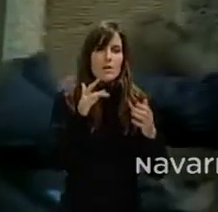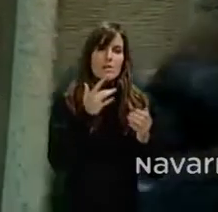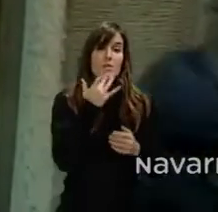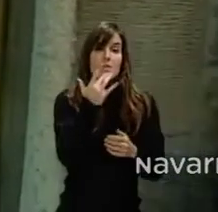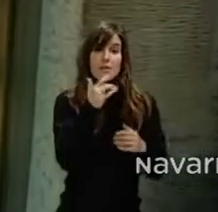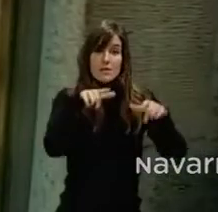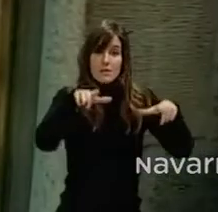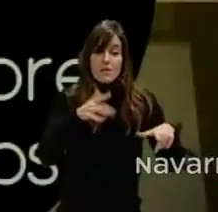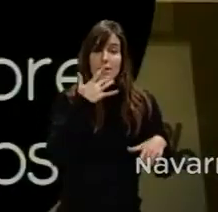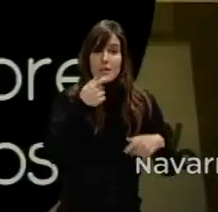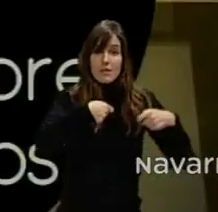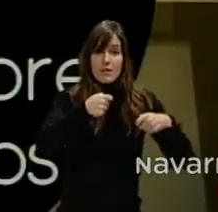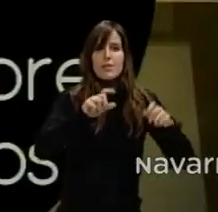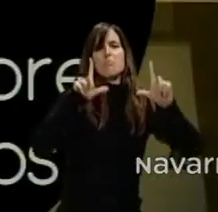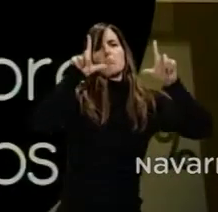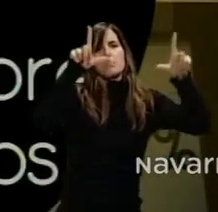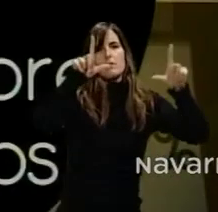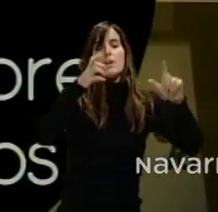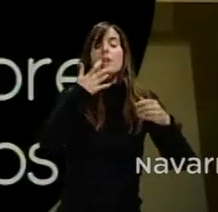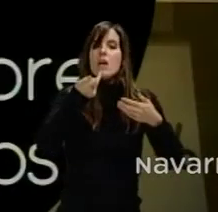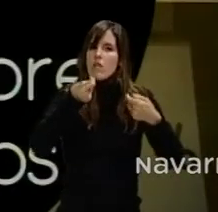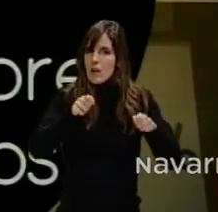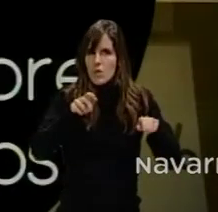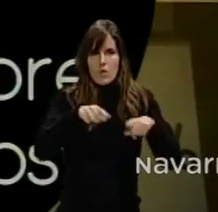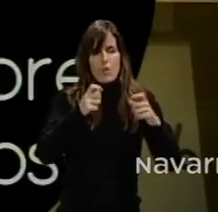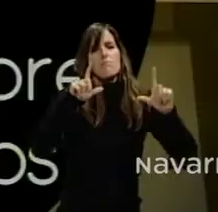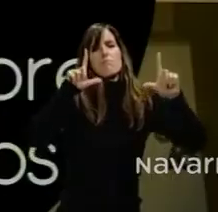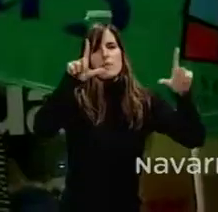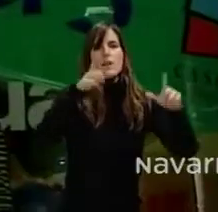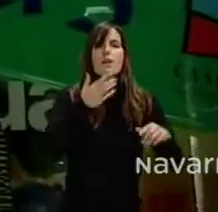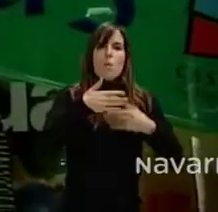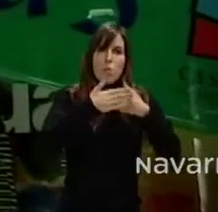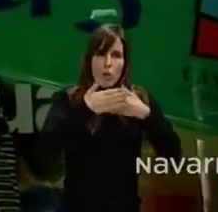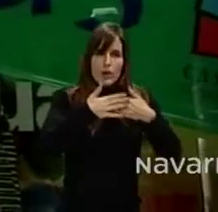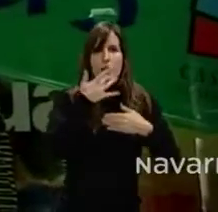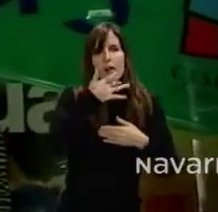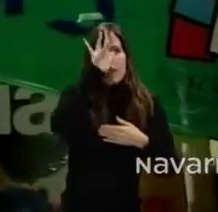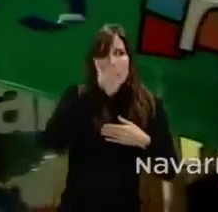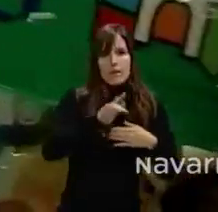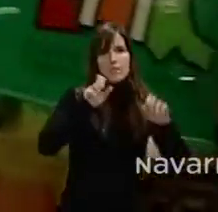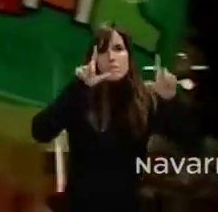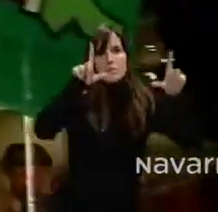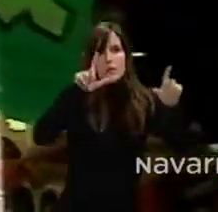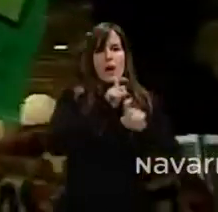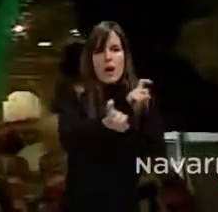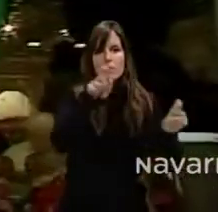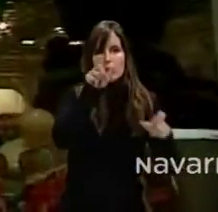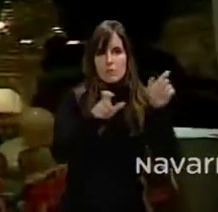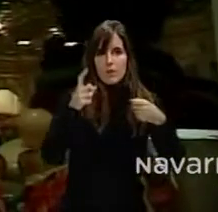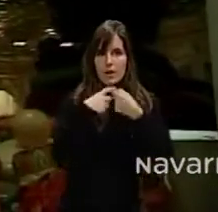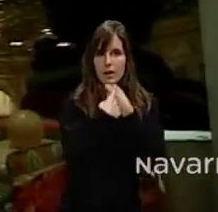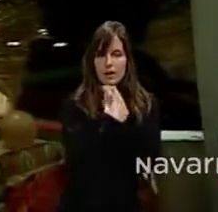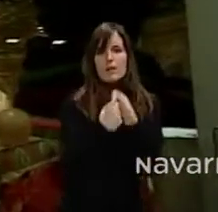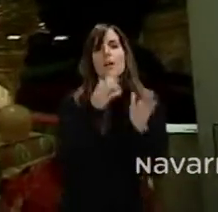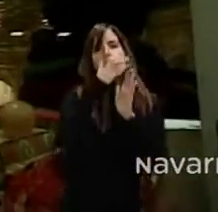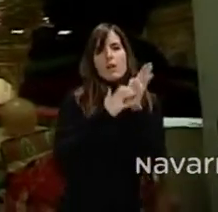en su establecimiento, incluso cuando esté cerrado. Es decir, el escaparate en la puerta tiene que avisar a sus clientes del periodo